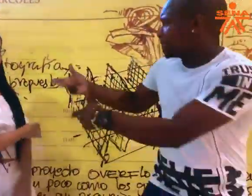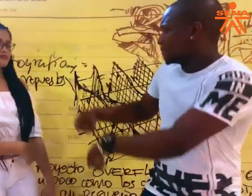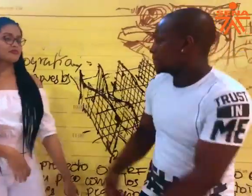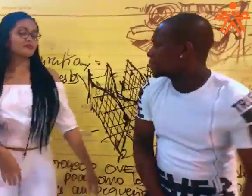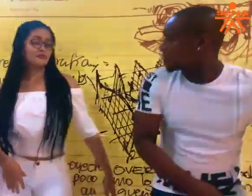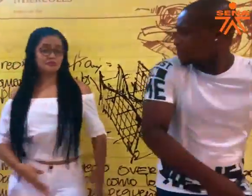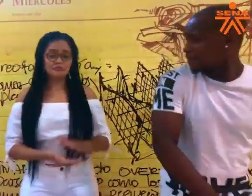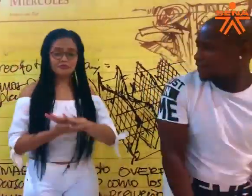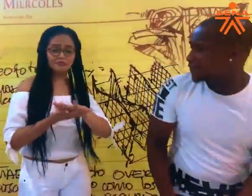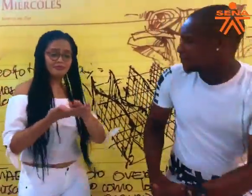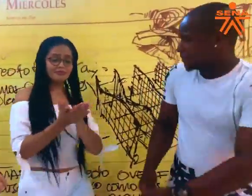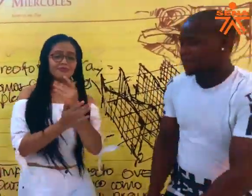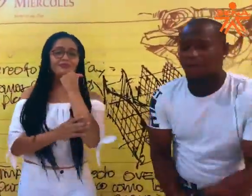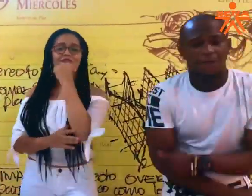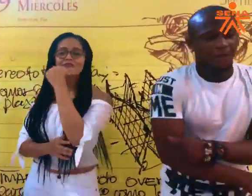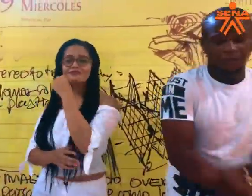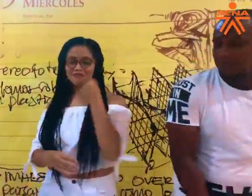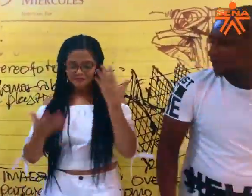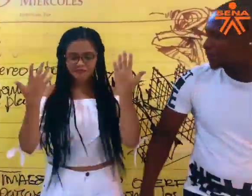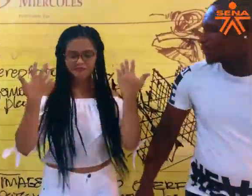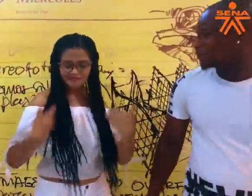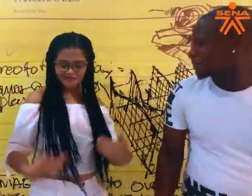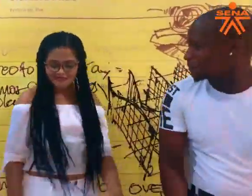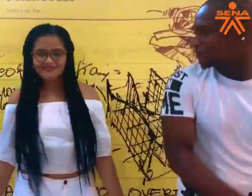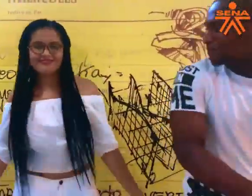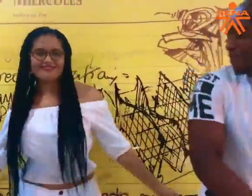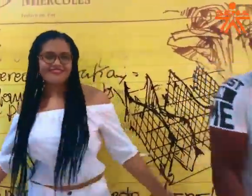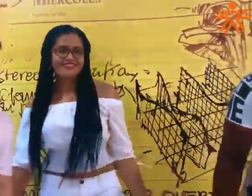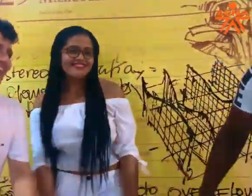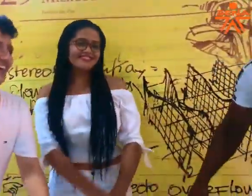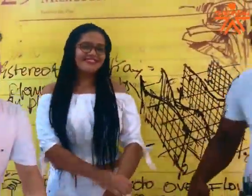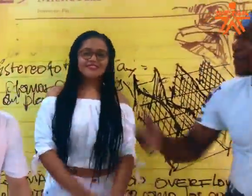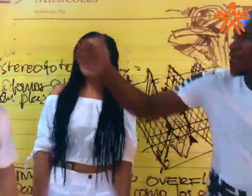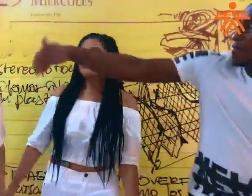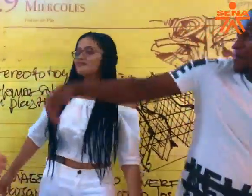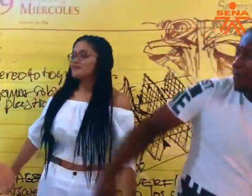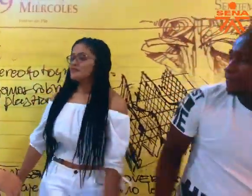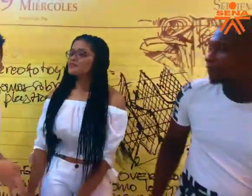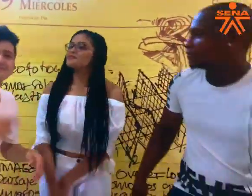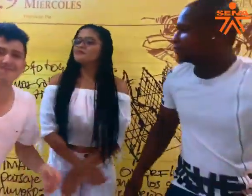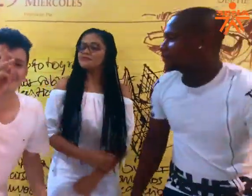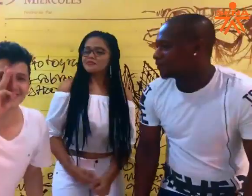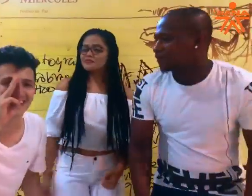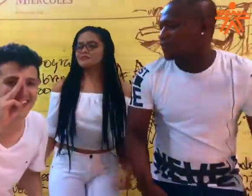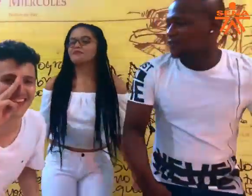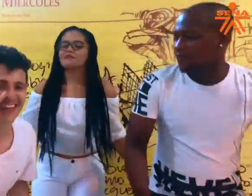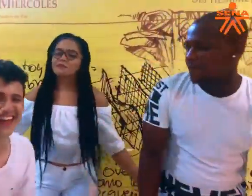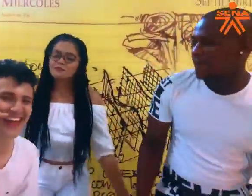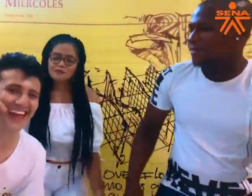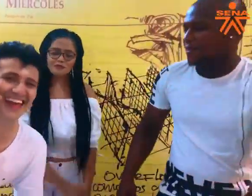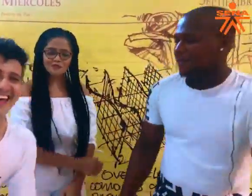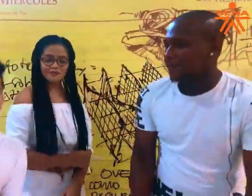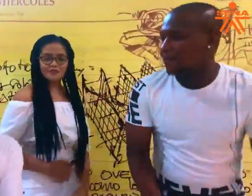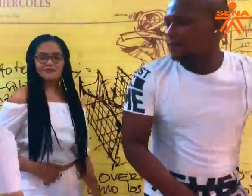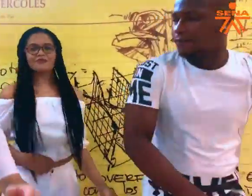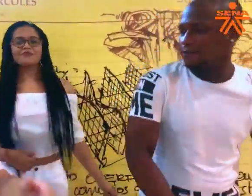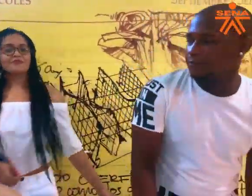Full nene, Katie. Ay, woo, yeah, yeah. Dilly Wonder.